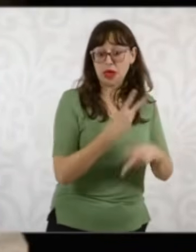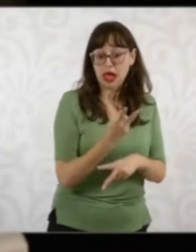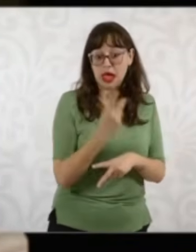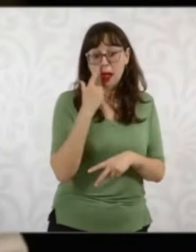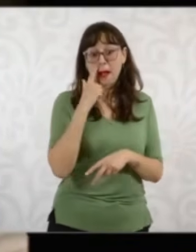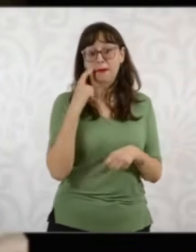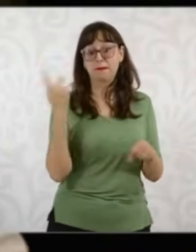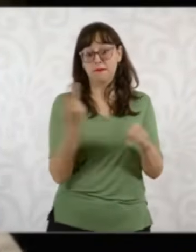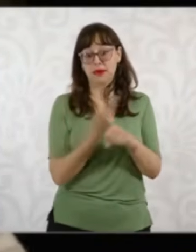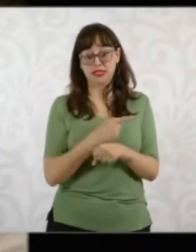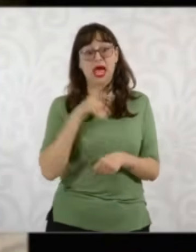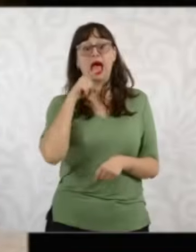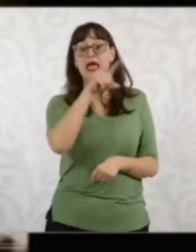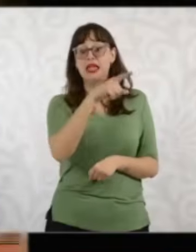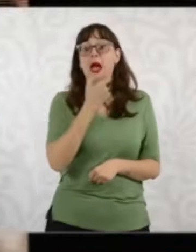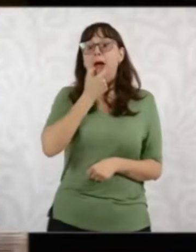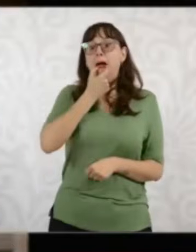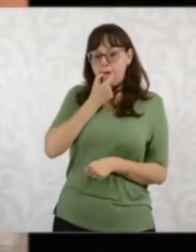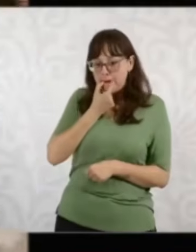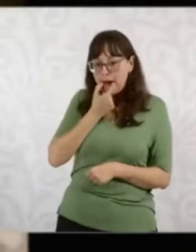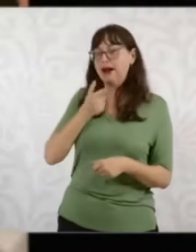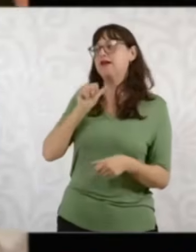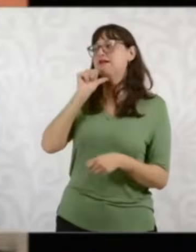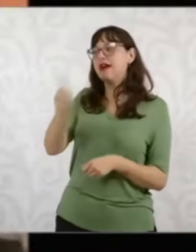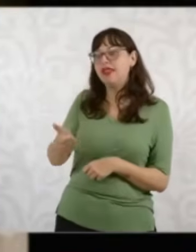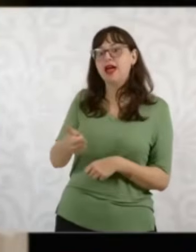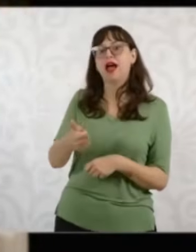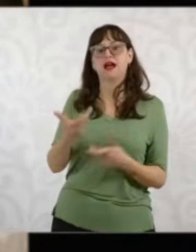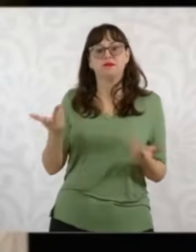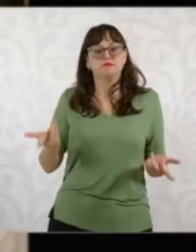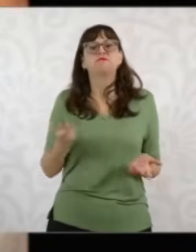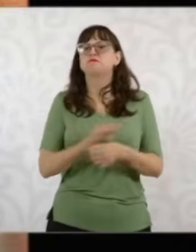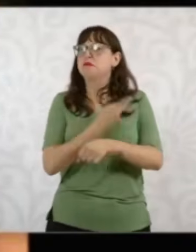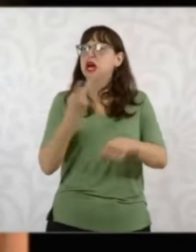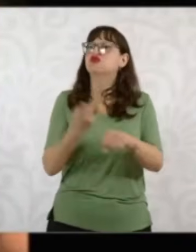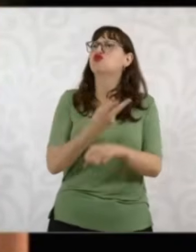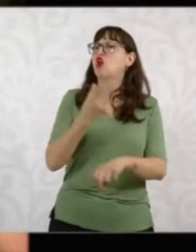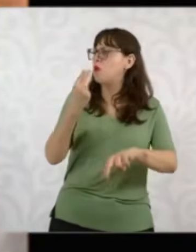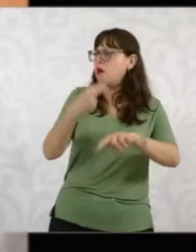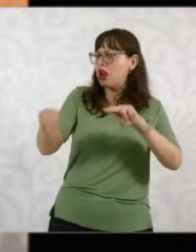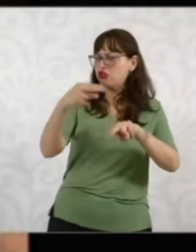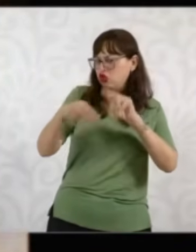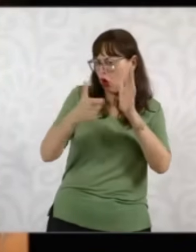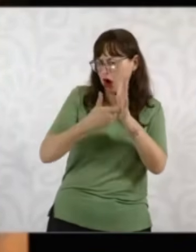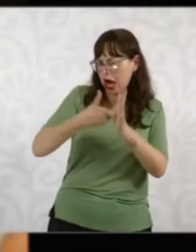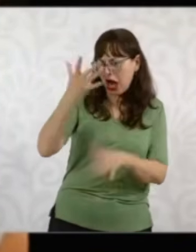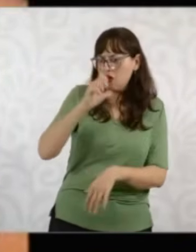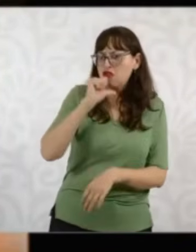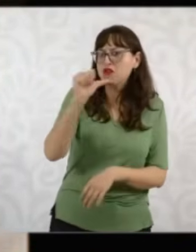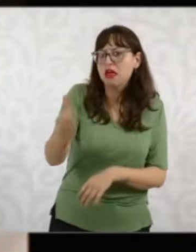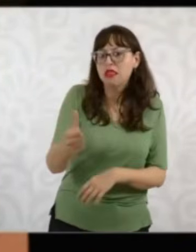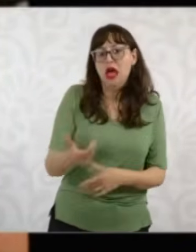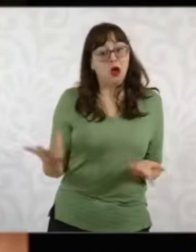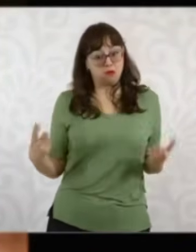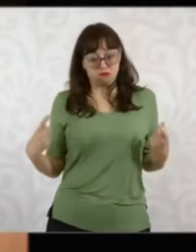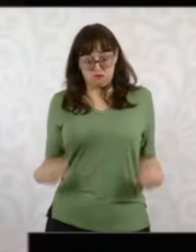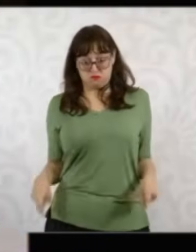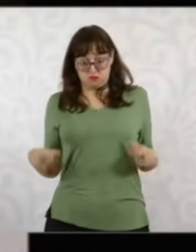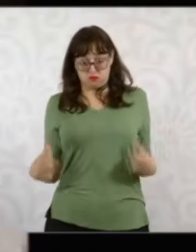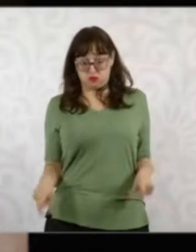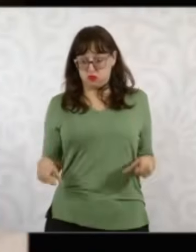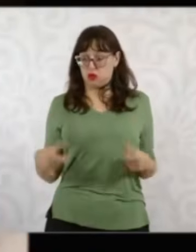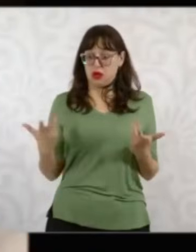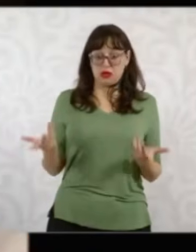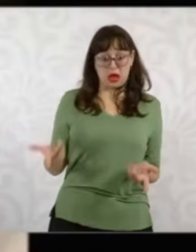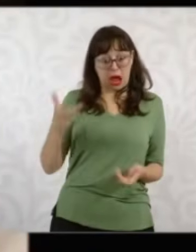el riesgo de ser abucheada. ¿Dónde quedó eso de los boletos carísimos de 120,000 pesos? Esos que solo podía pagar la